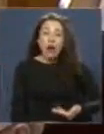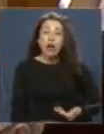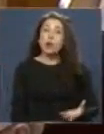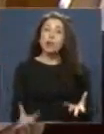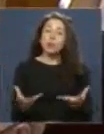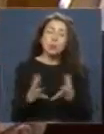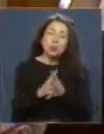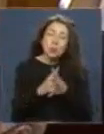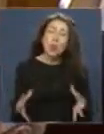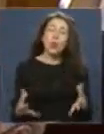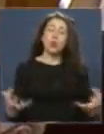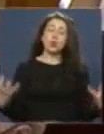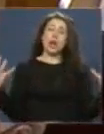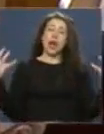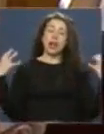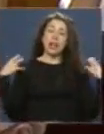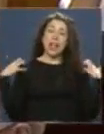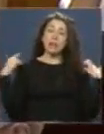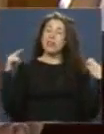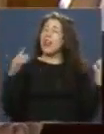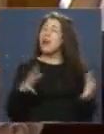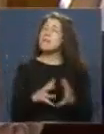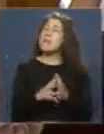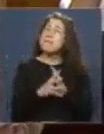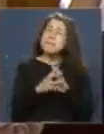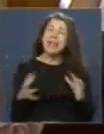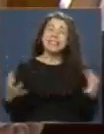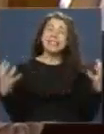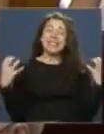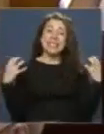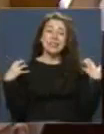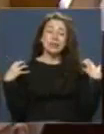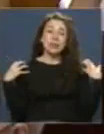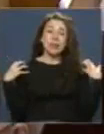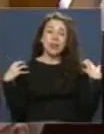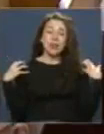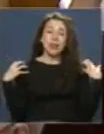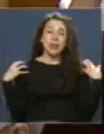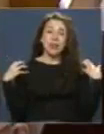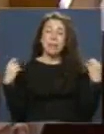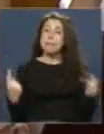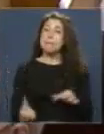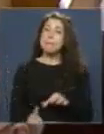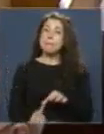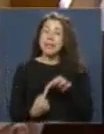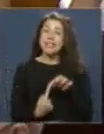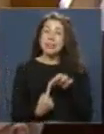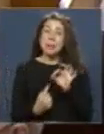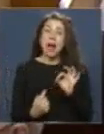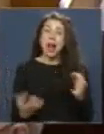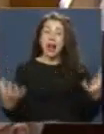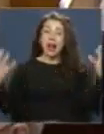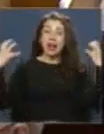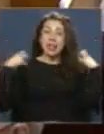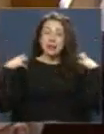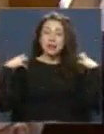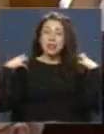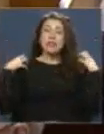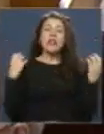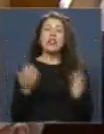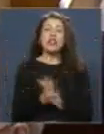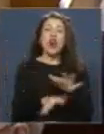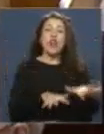mucha responsabilidad, la enorme responsabilidad, la gran responsabilidad, la principal responsabilidad en lo que